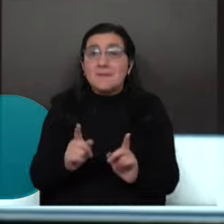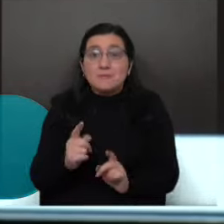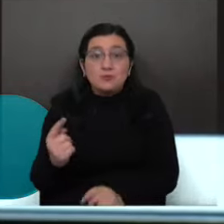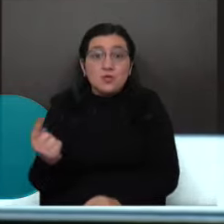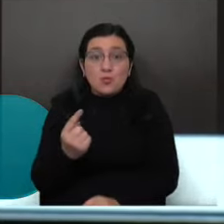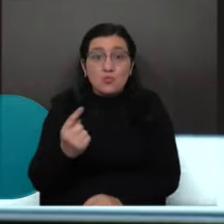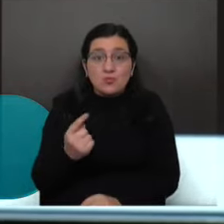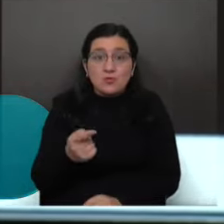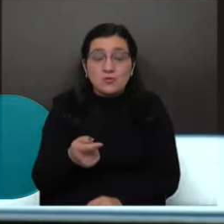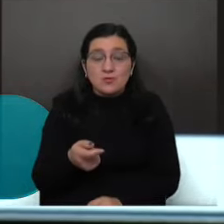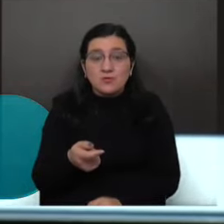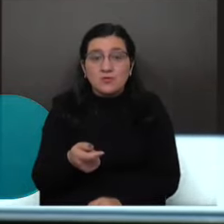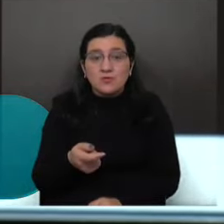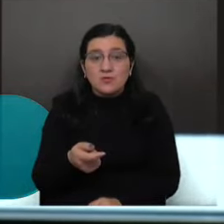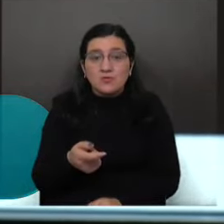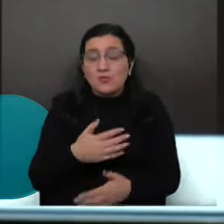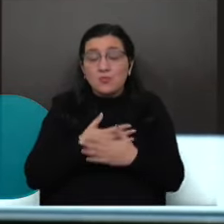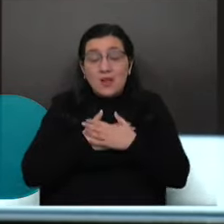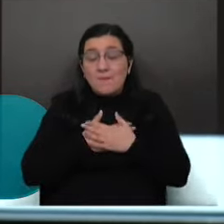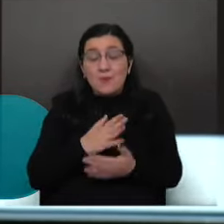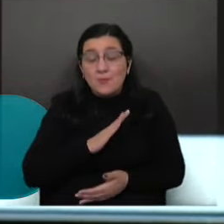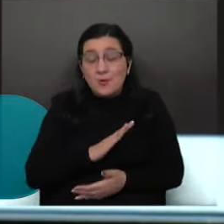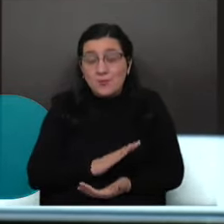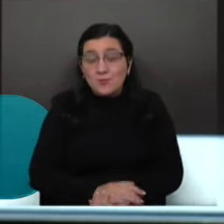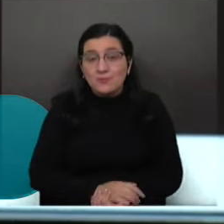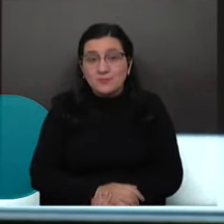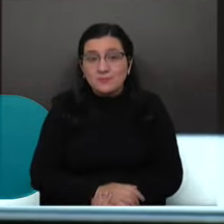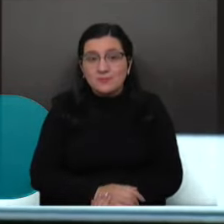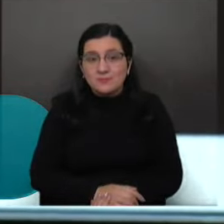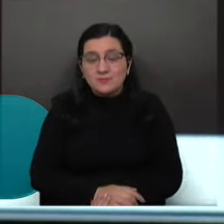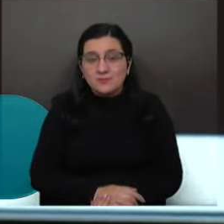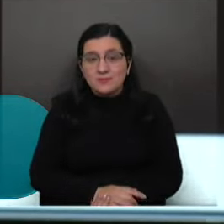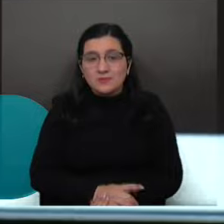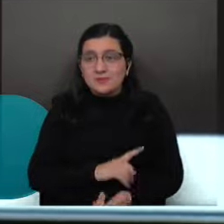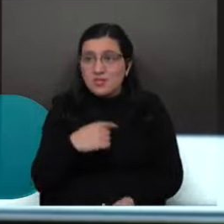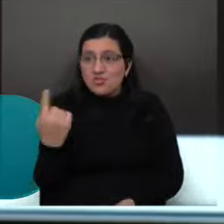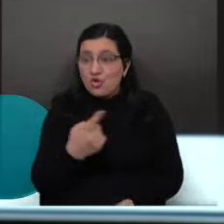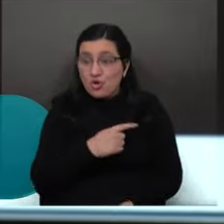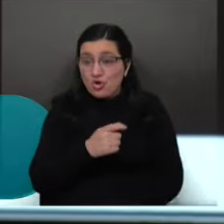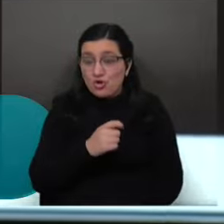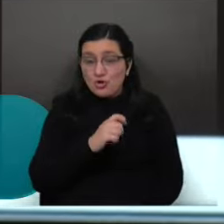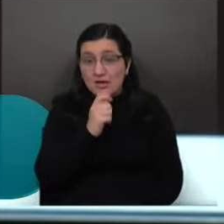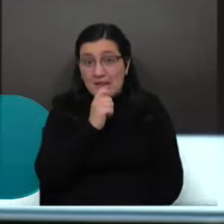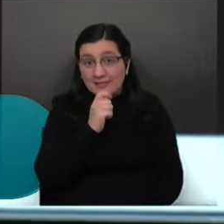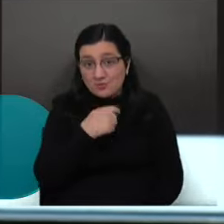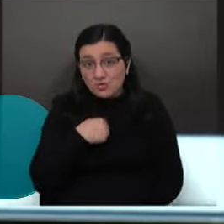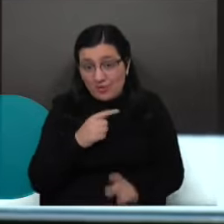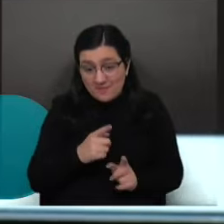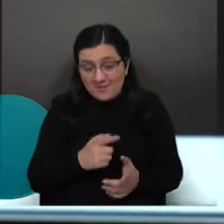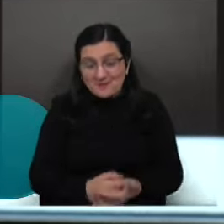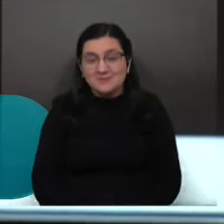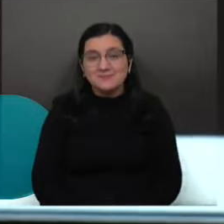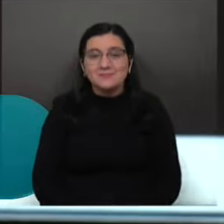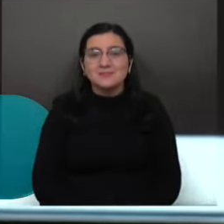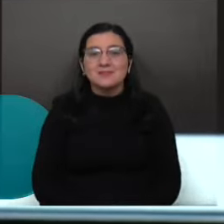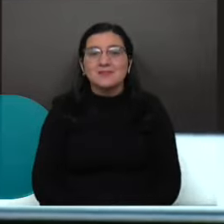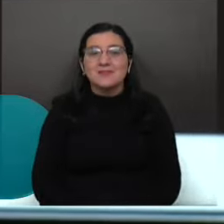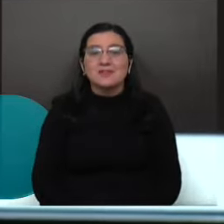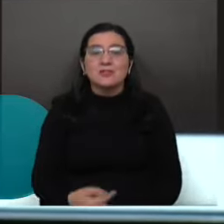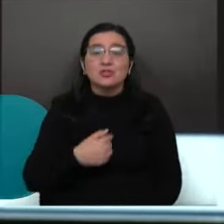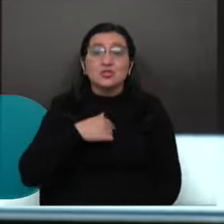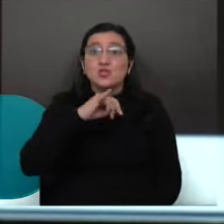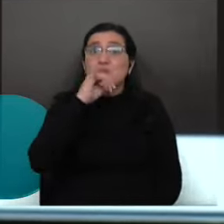segundo fue como el amor propio de Ah no Si todos los relatan lo voy a relatar y bueno Ahí salió ese relato